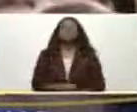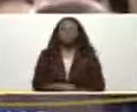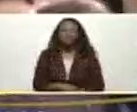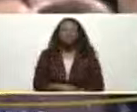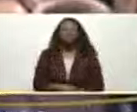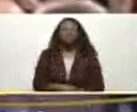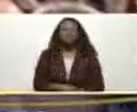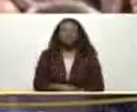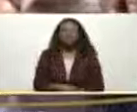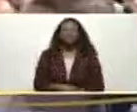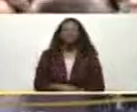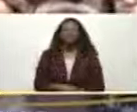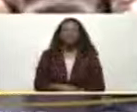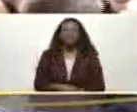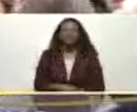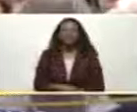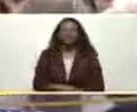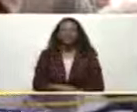¿Cómo?